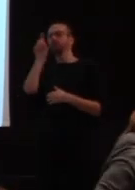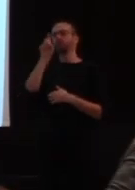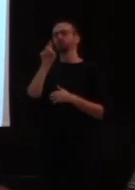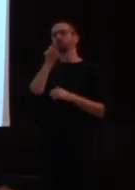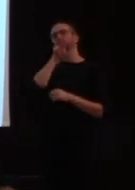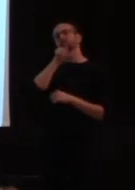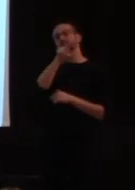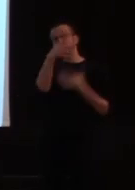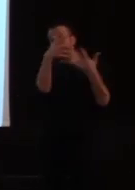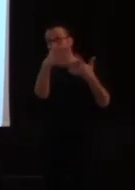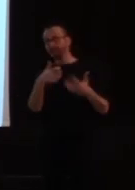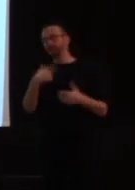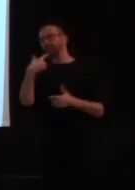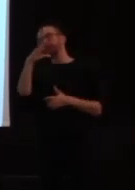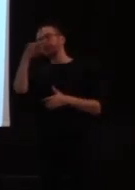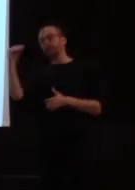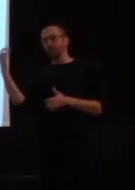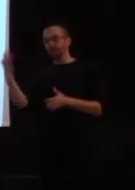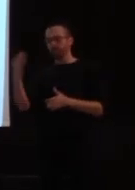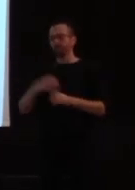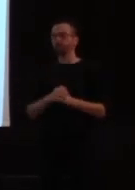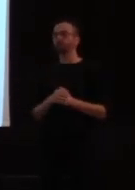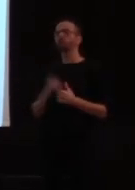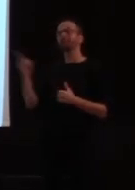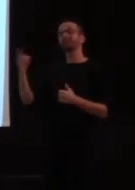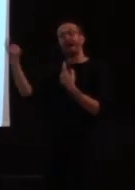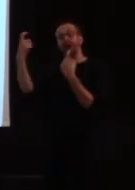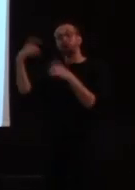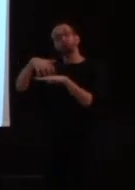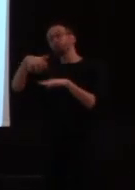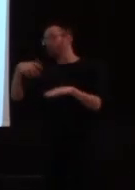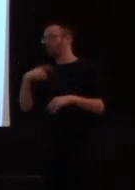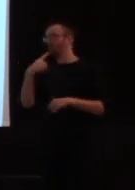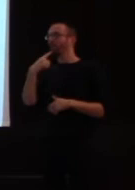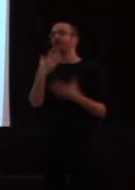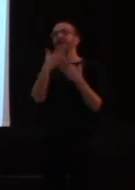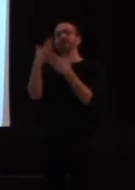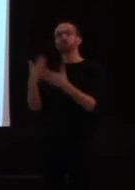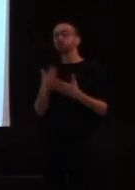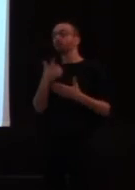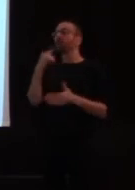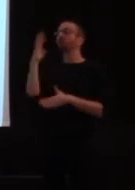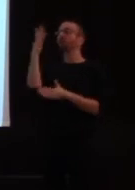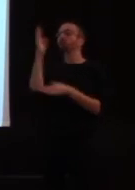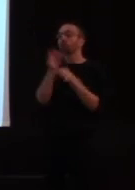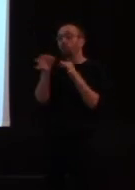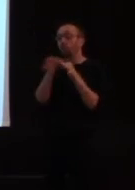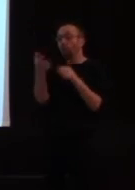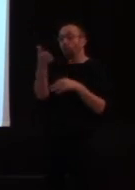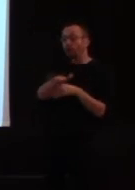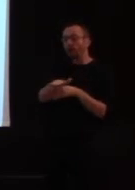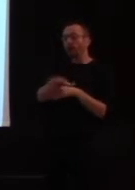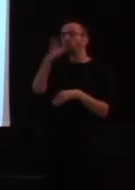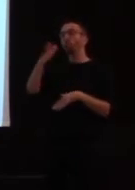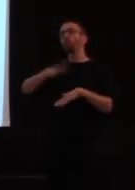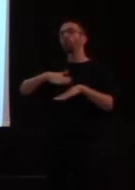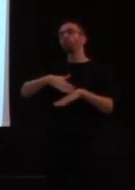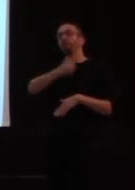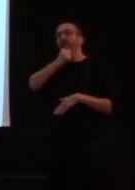fragmento. Entonces decía, la mayoría estaba en esta línea. Los estudios dicen que todos los neuronas del cerebro mueren cuando